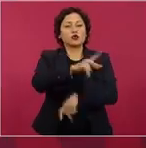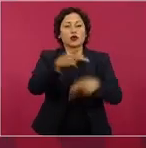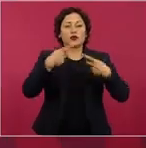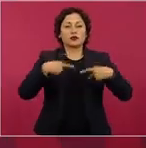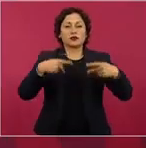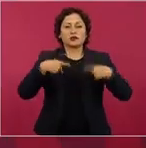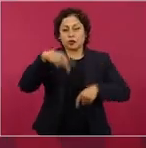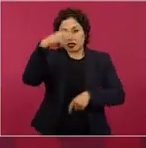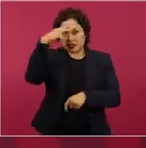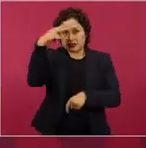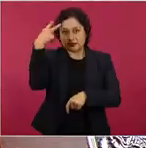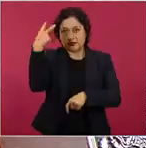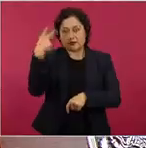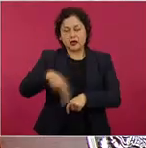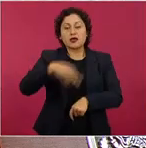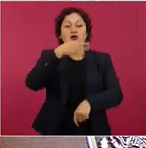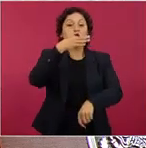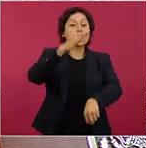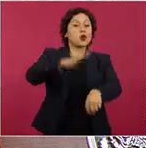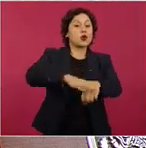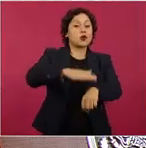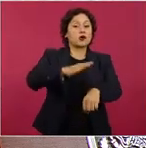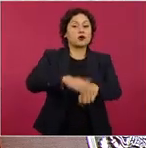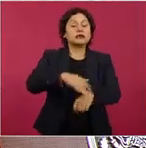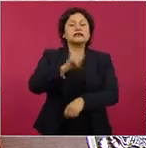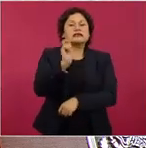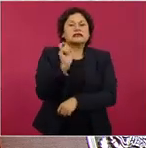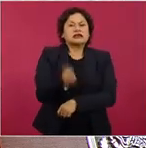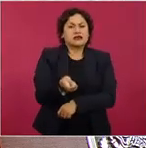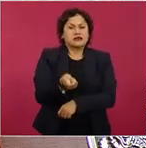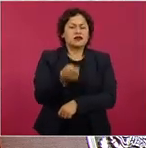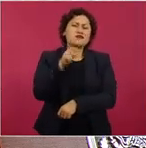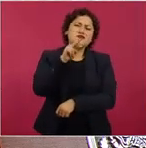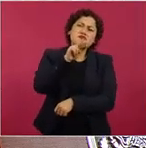que no hay nada que preocuparnos,